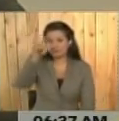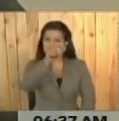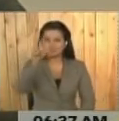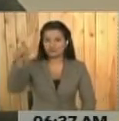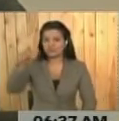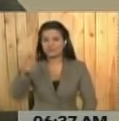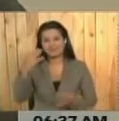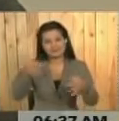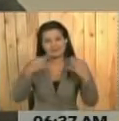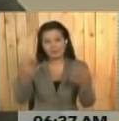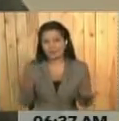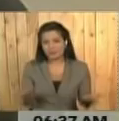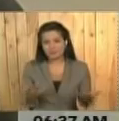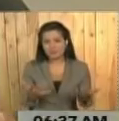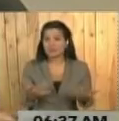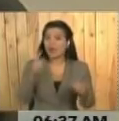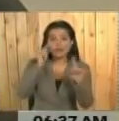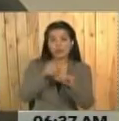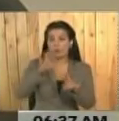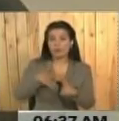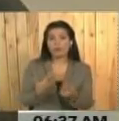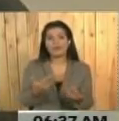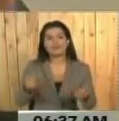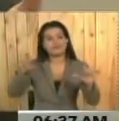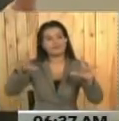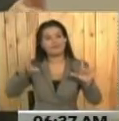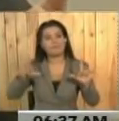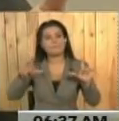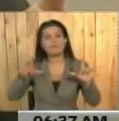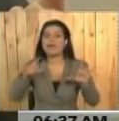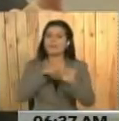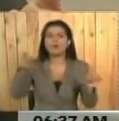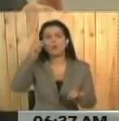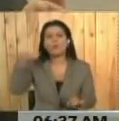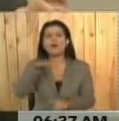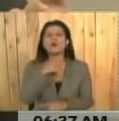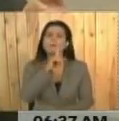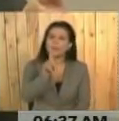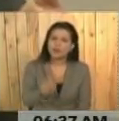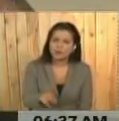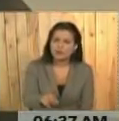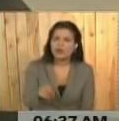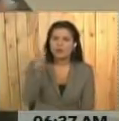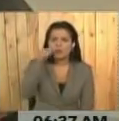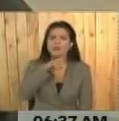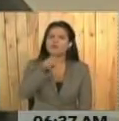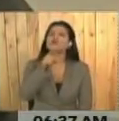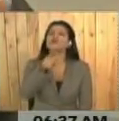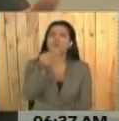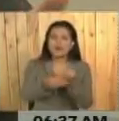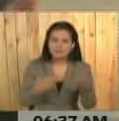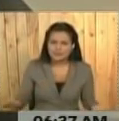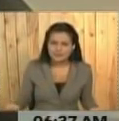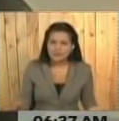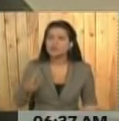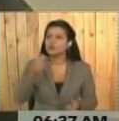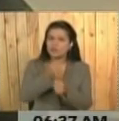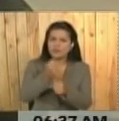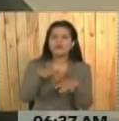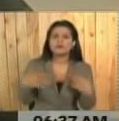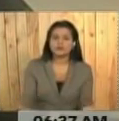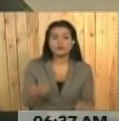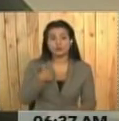las redes este solo para salir en pantalla pero ahí es donde el pueblo le pregunta a a ellos y qué estás haciendo Si yo escuchaba